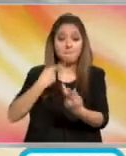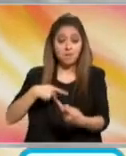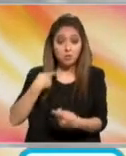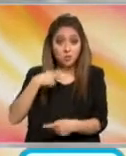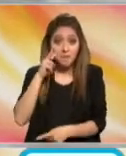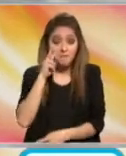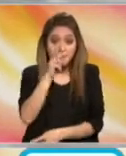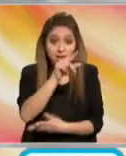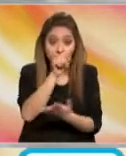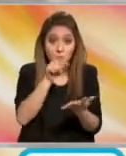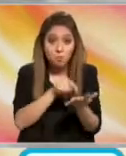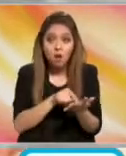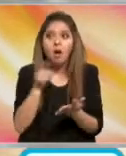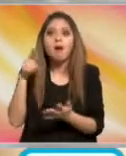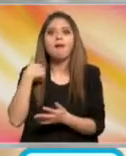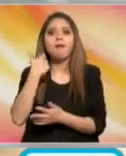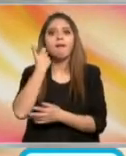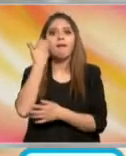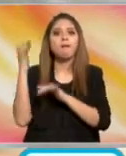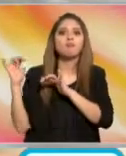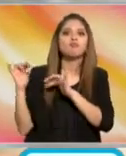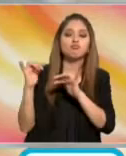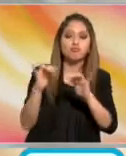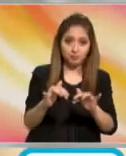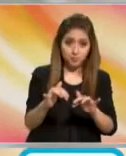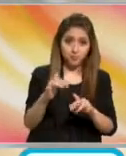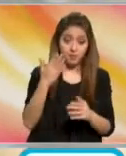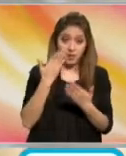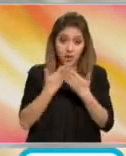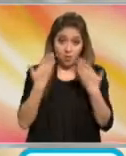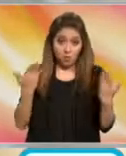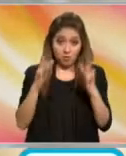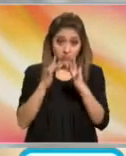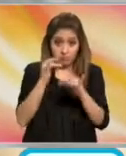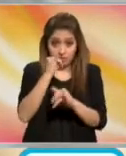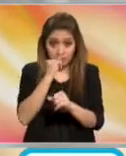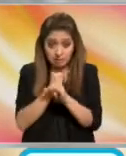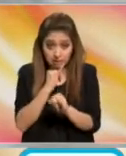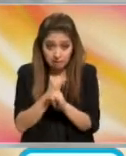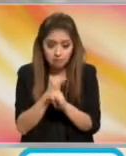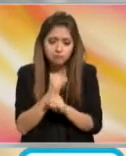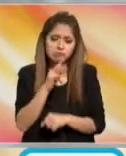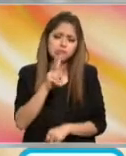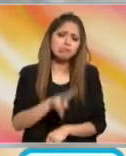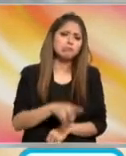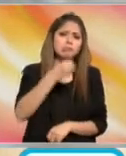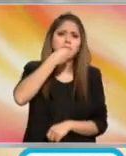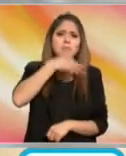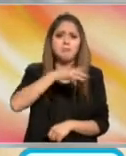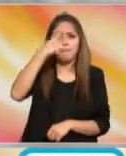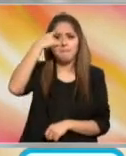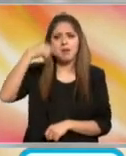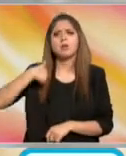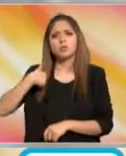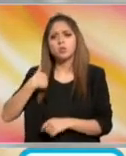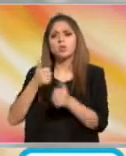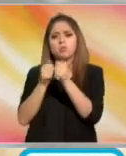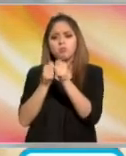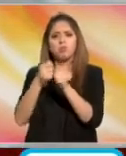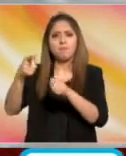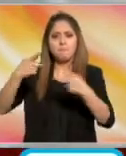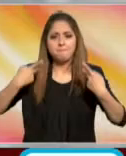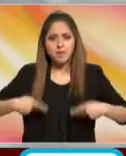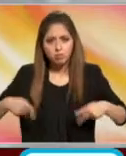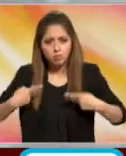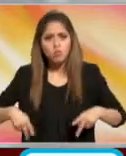Ok. va dando a conocer, Claro. ¿no? Entonces las redes sociales ahora son un medio maravilloso para poder estar en contacto con tus clientes, con